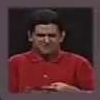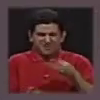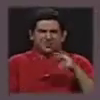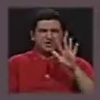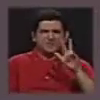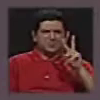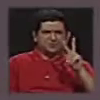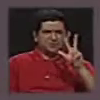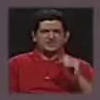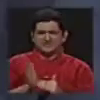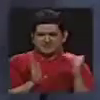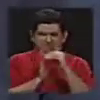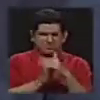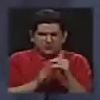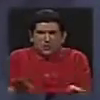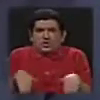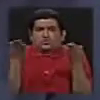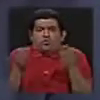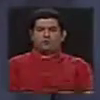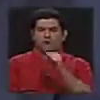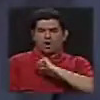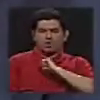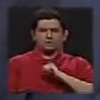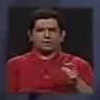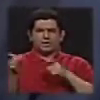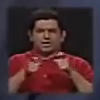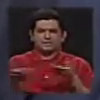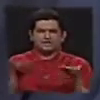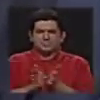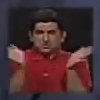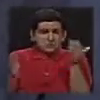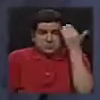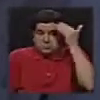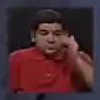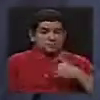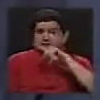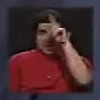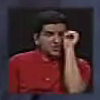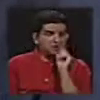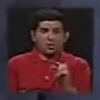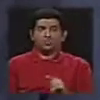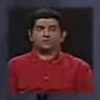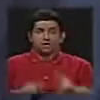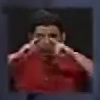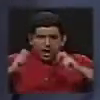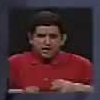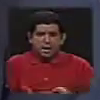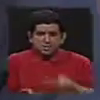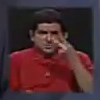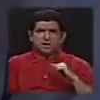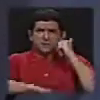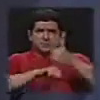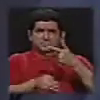523 millones de dólares. La ARECEP también dijo desconocer haber recibido alguna consulta para revisar el costo y fijar